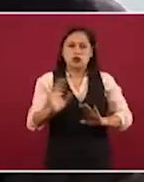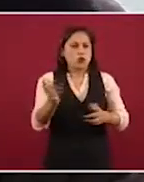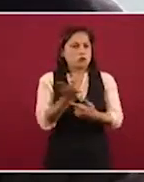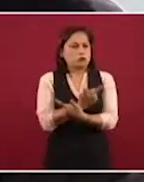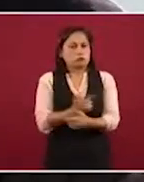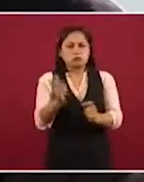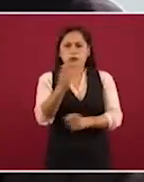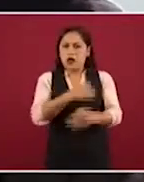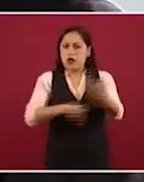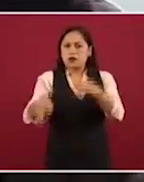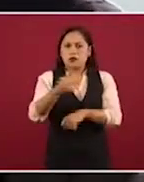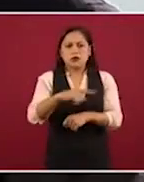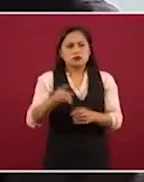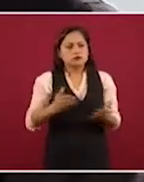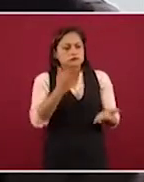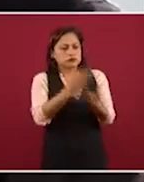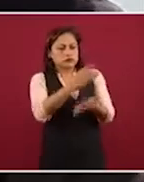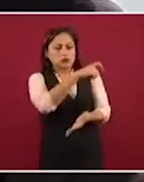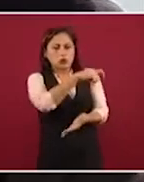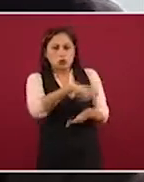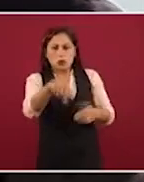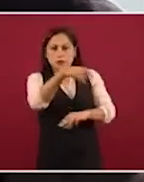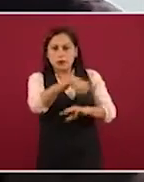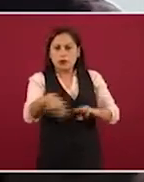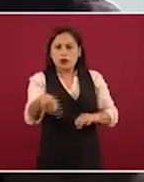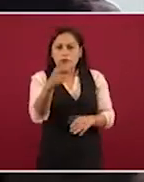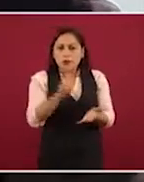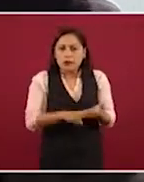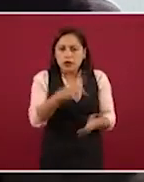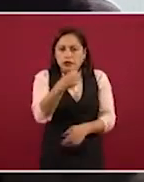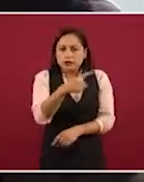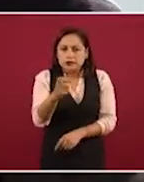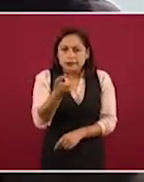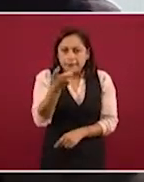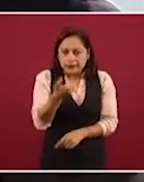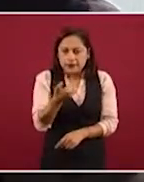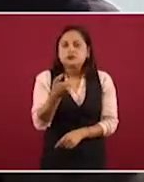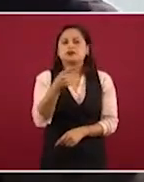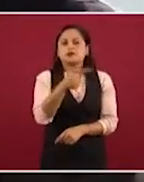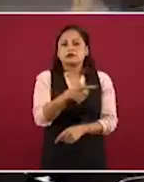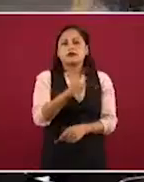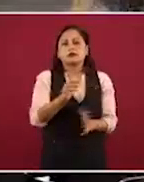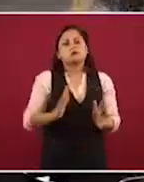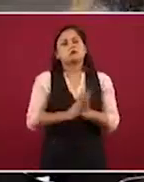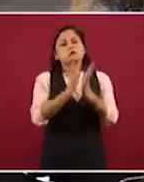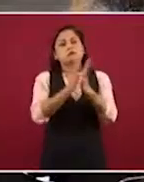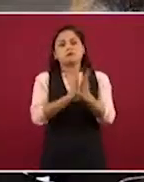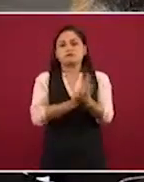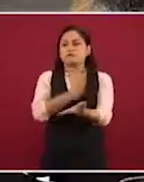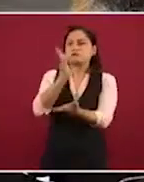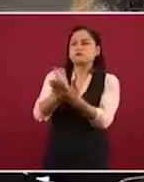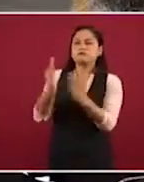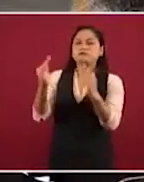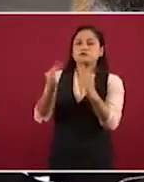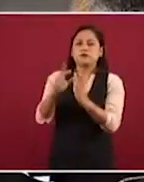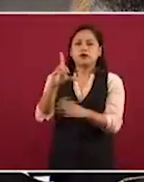pues pueden hacer ese día pueden realizar su participación en los pinos